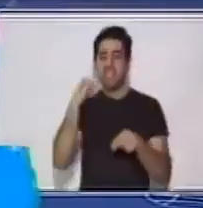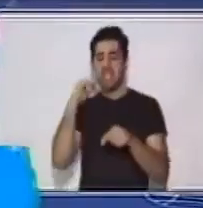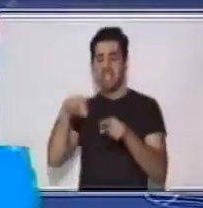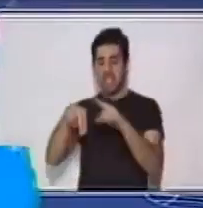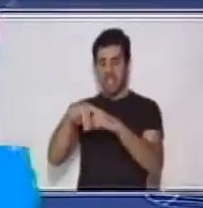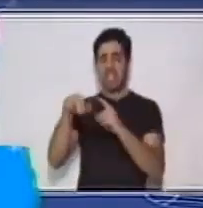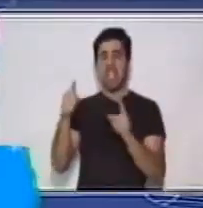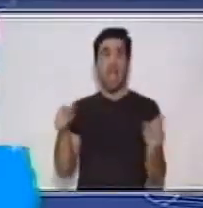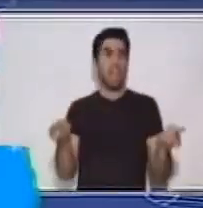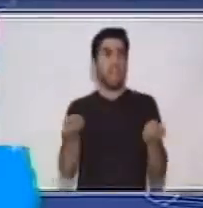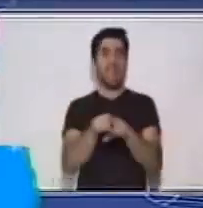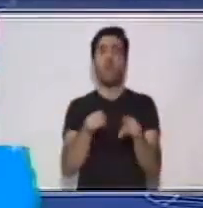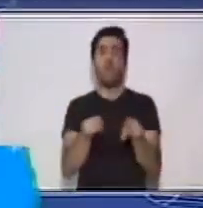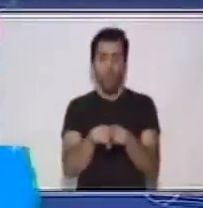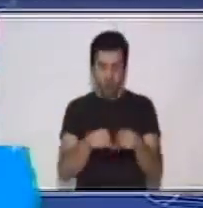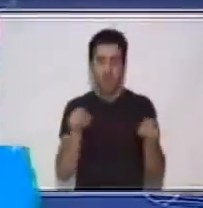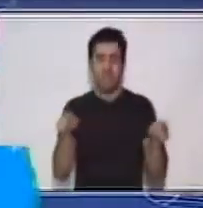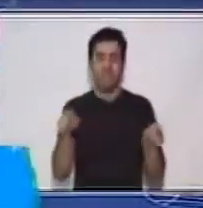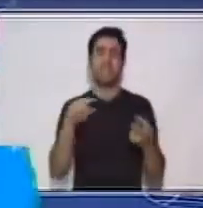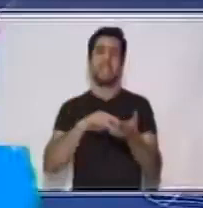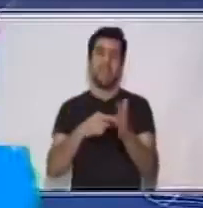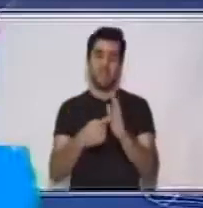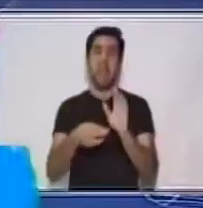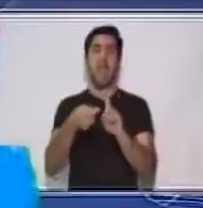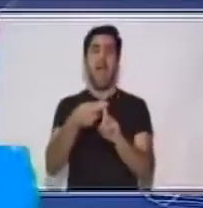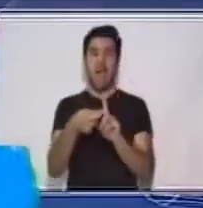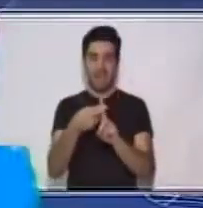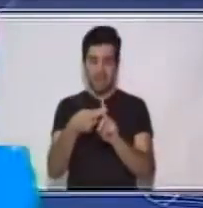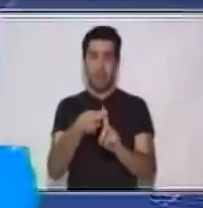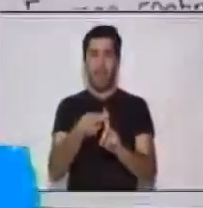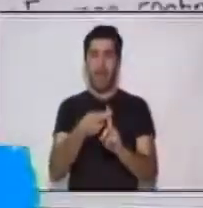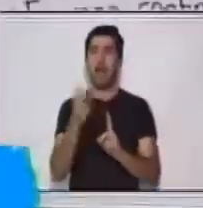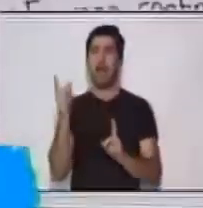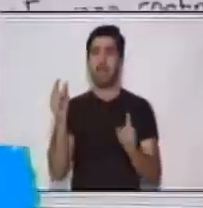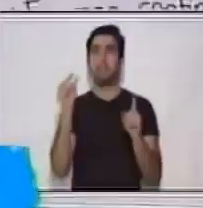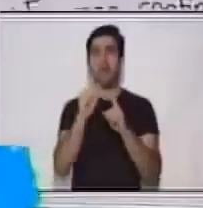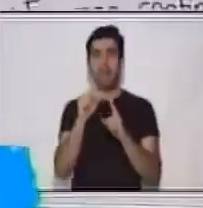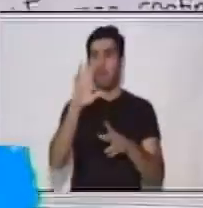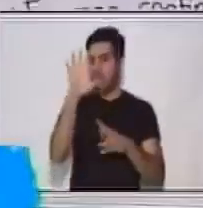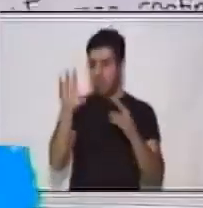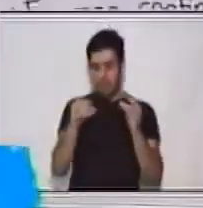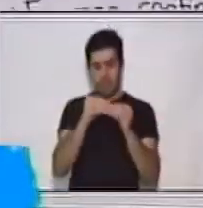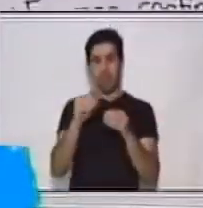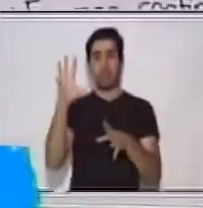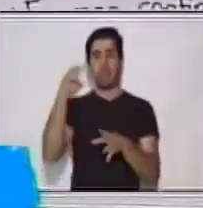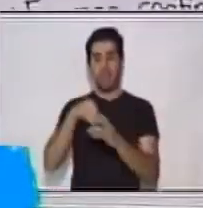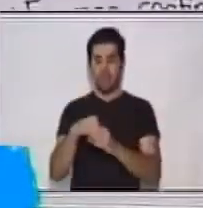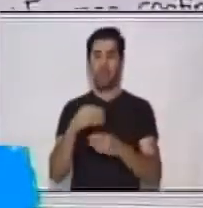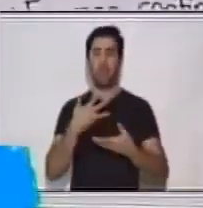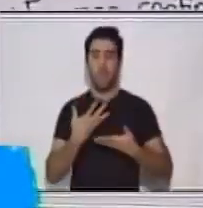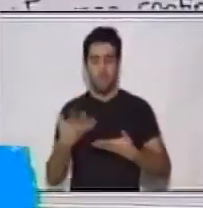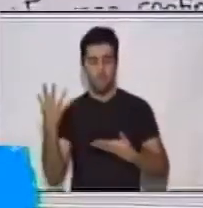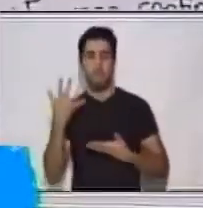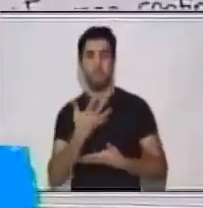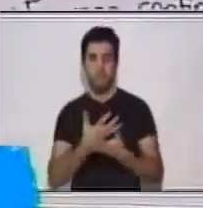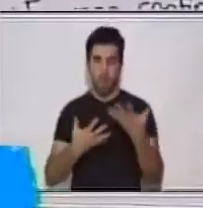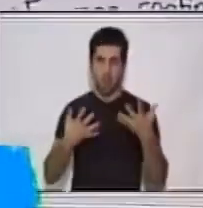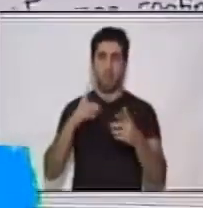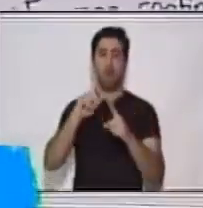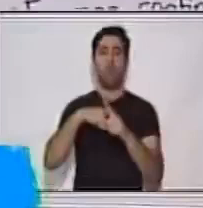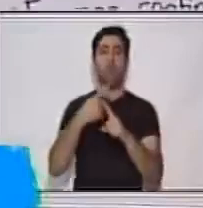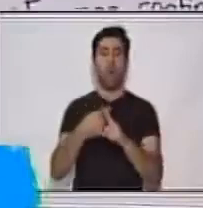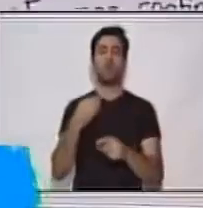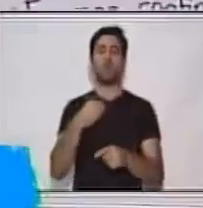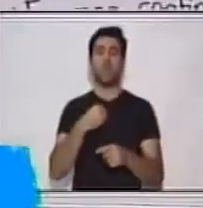es indispensable dentro de la poesía, es parte fundamental cuando se quiere escribir un